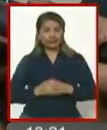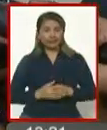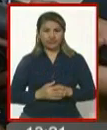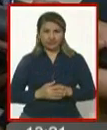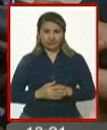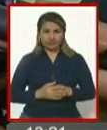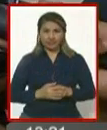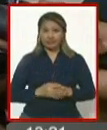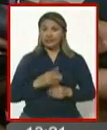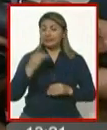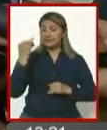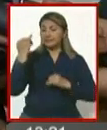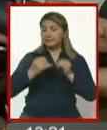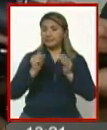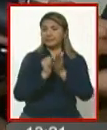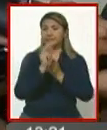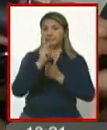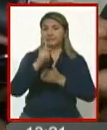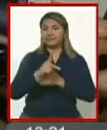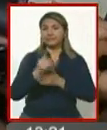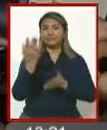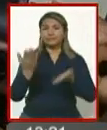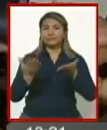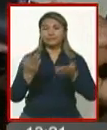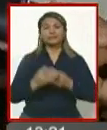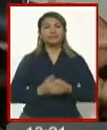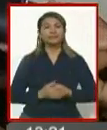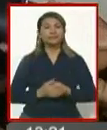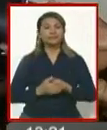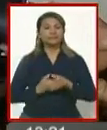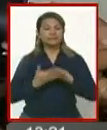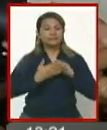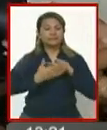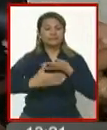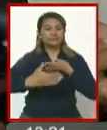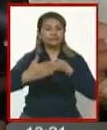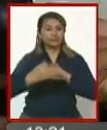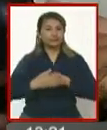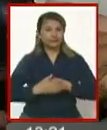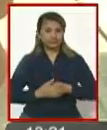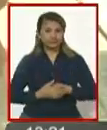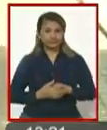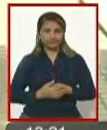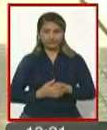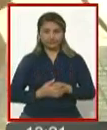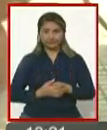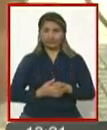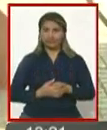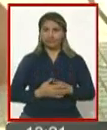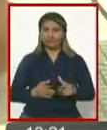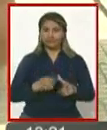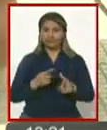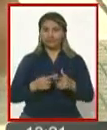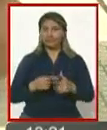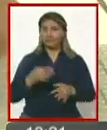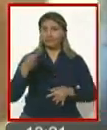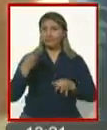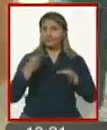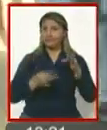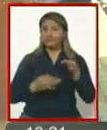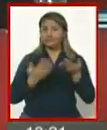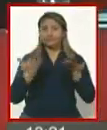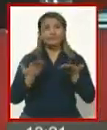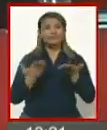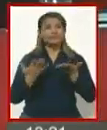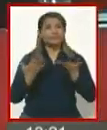eso es a fines de septiembre, recién creo que es muy prematuro hablar de ese tema y en todo caso si